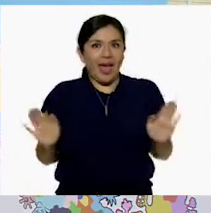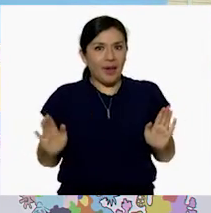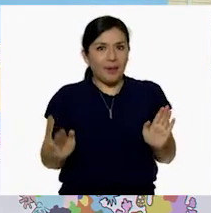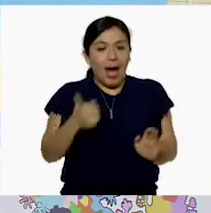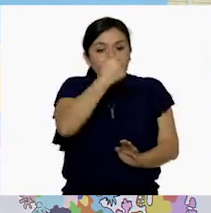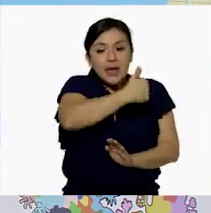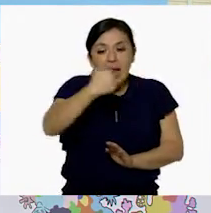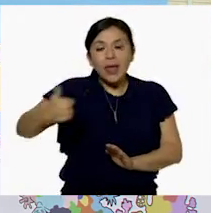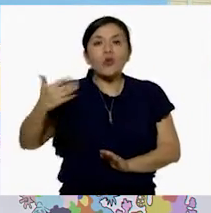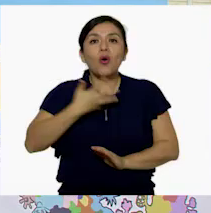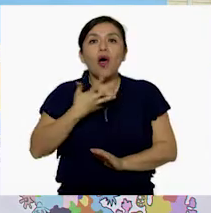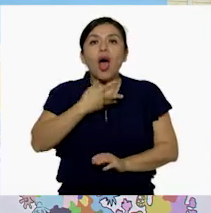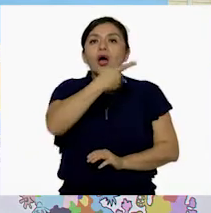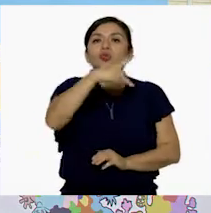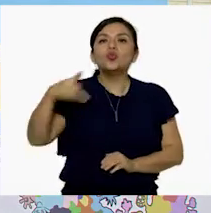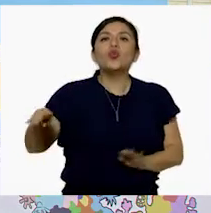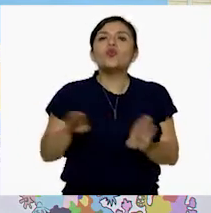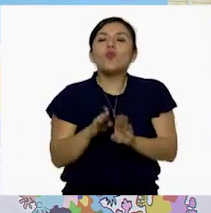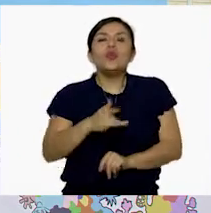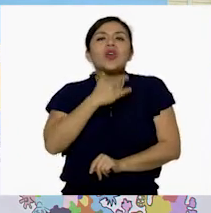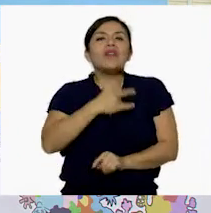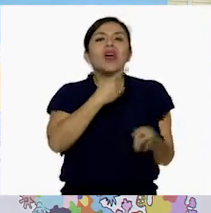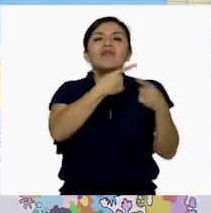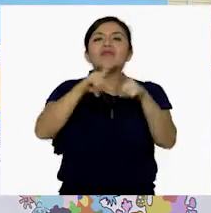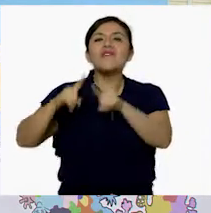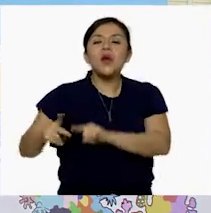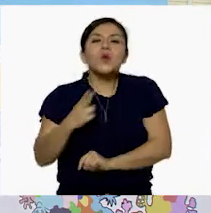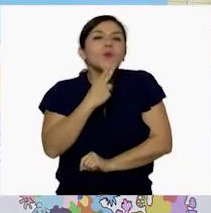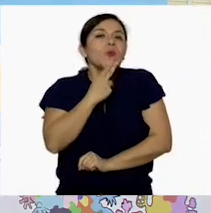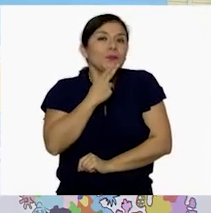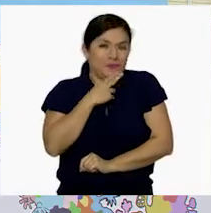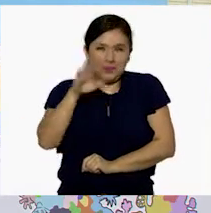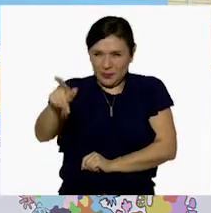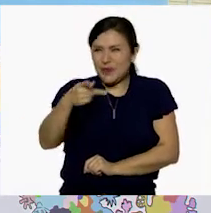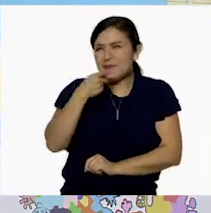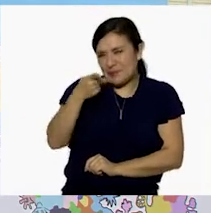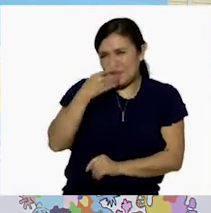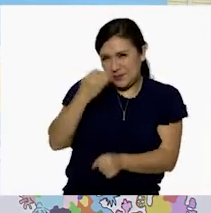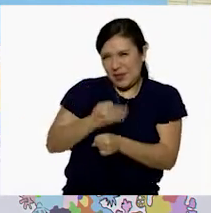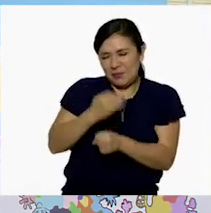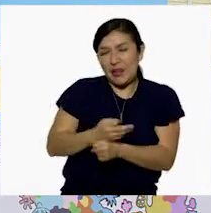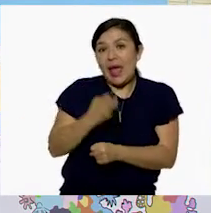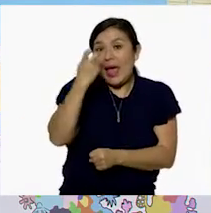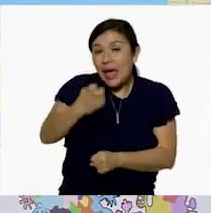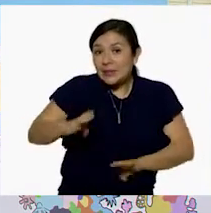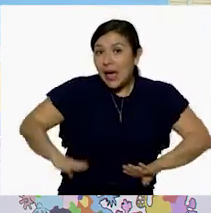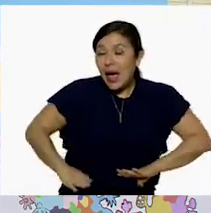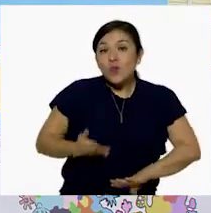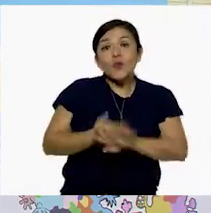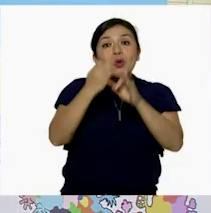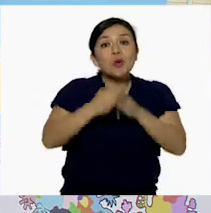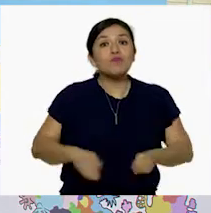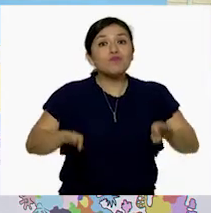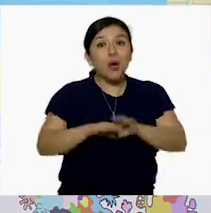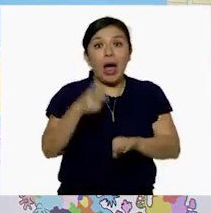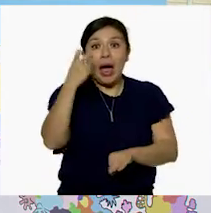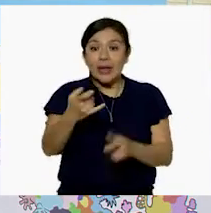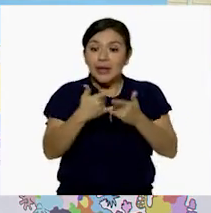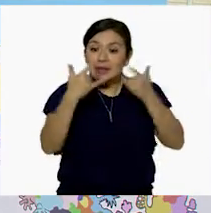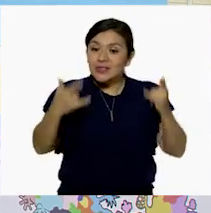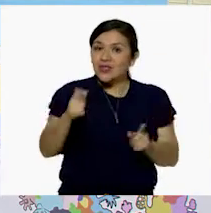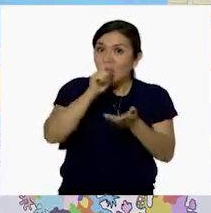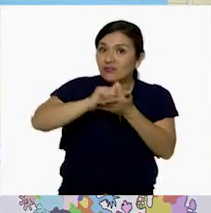cada uno posee sus propias riquezas. De hecho, ahora que lo mencionas, ese es un aspecto relevante del texto de